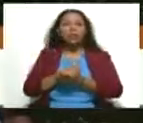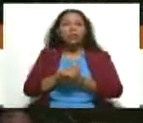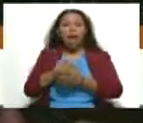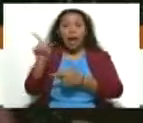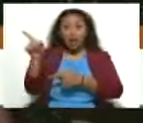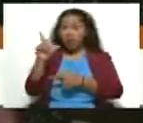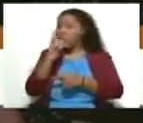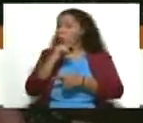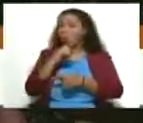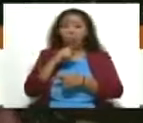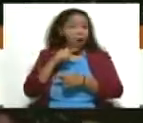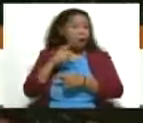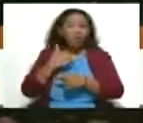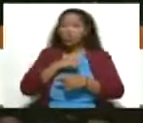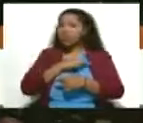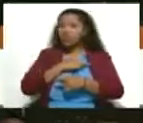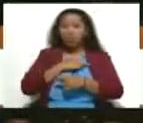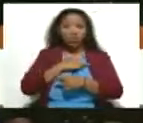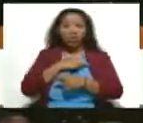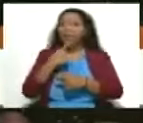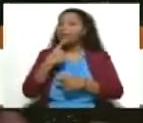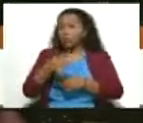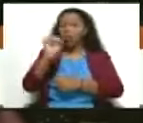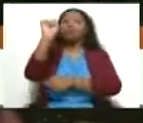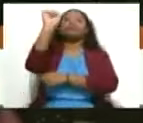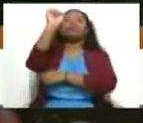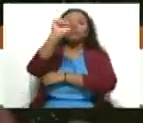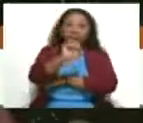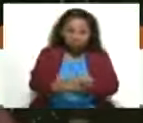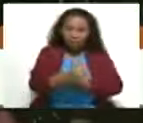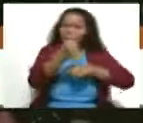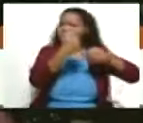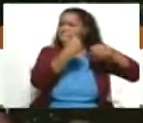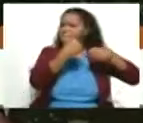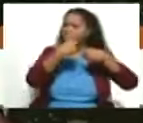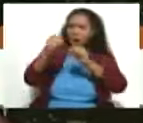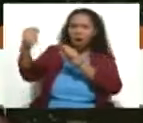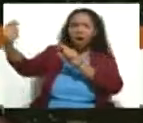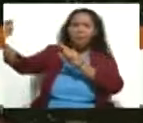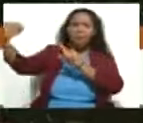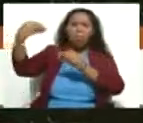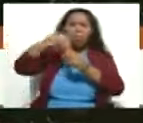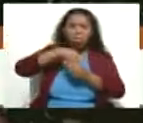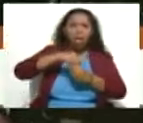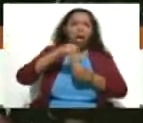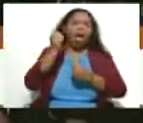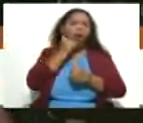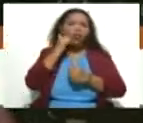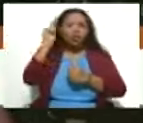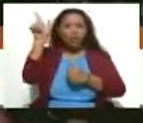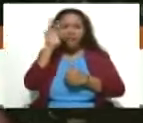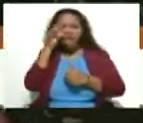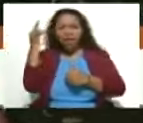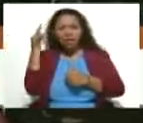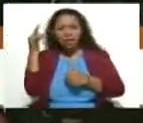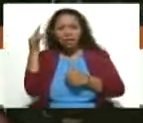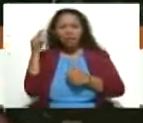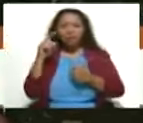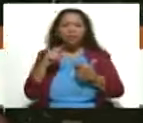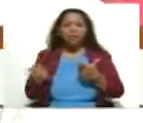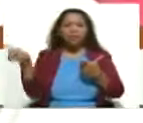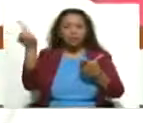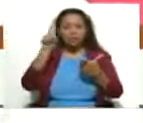nosotros debemos decir que decimos sí al rechazo al laudo arbitral de París.